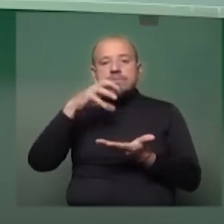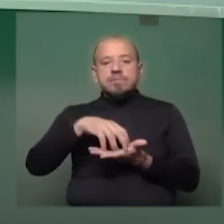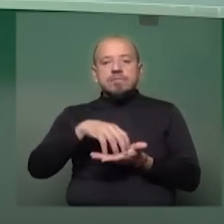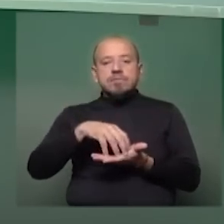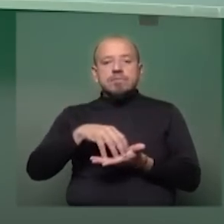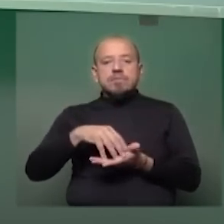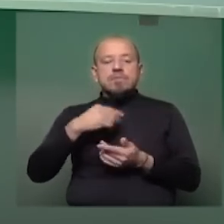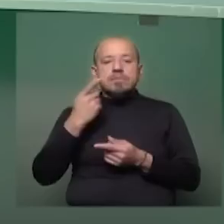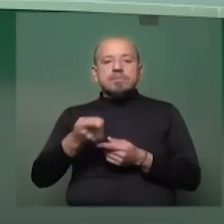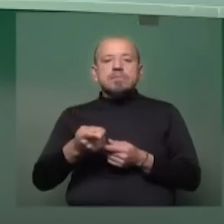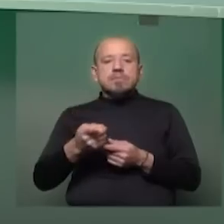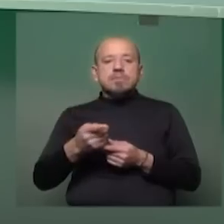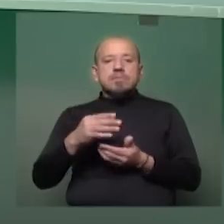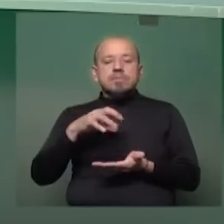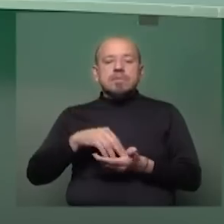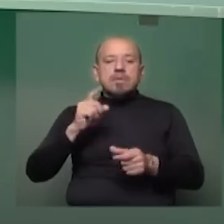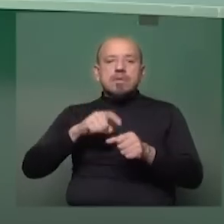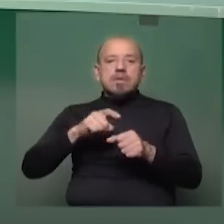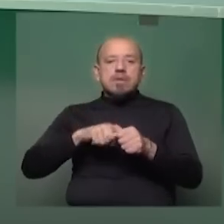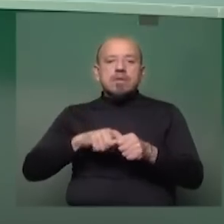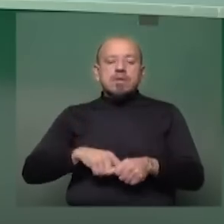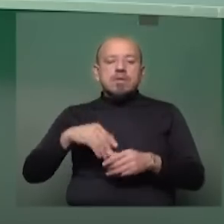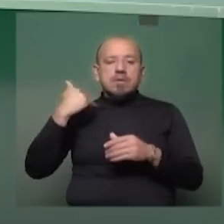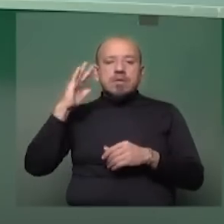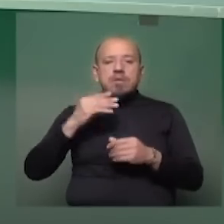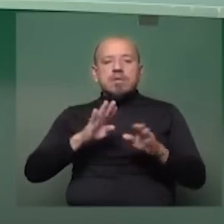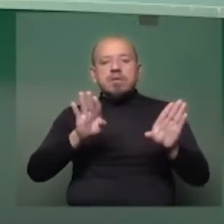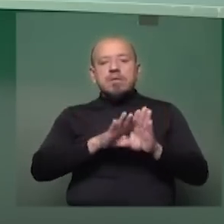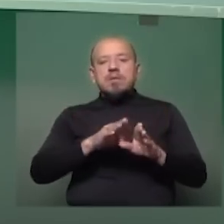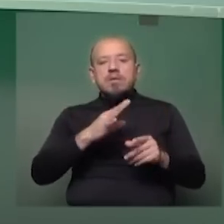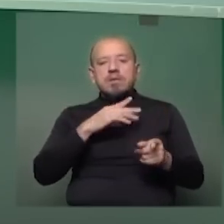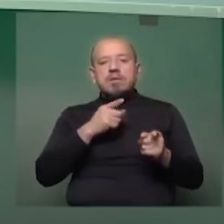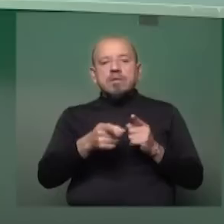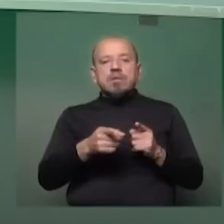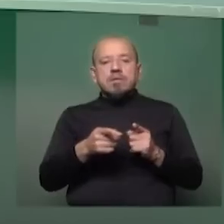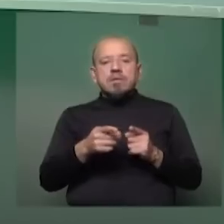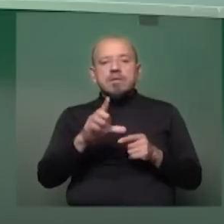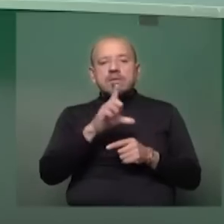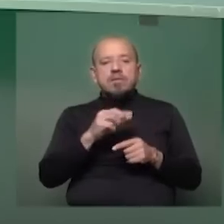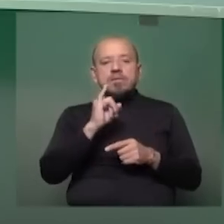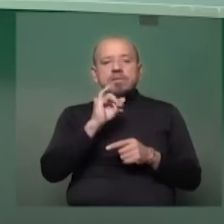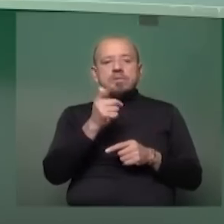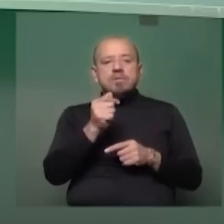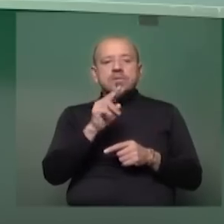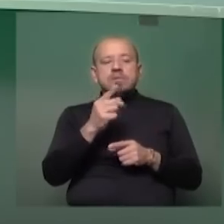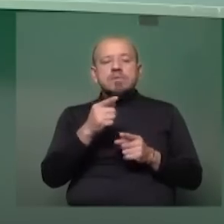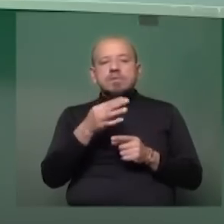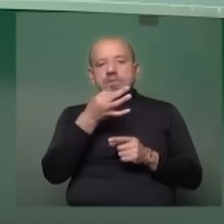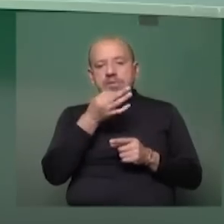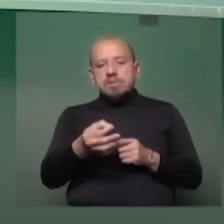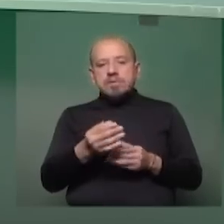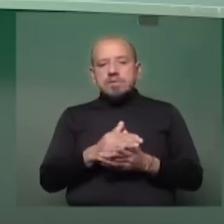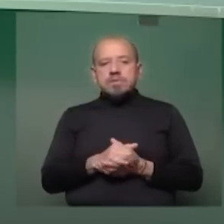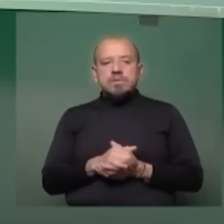otros centros luego de que las autoridades cerraran el que había allí en el Liceo iaba madeiro dijo que